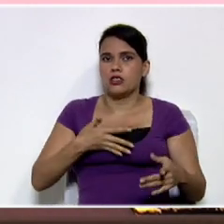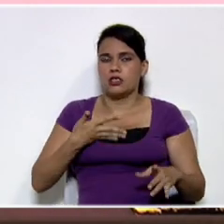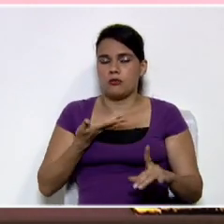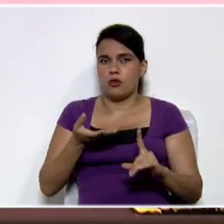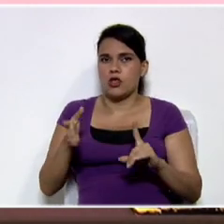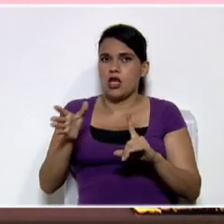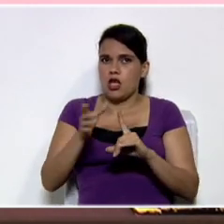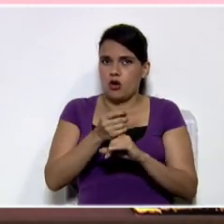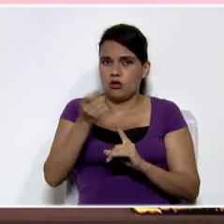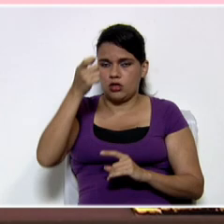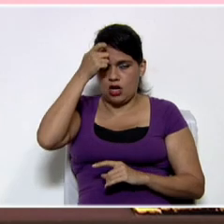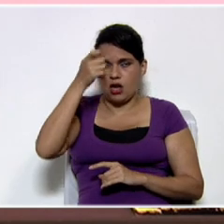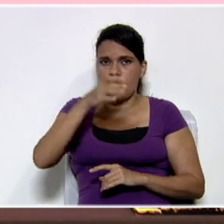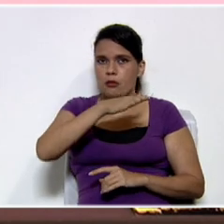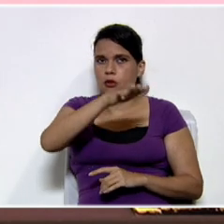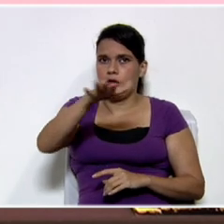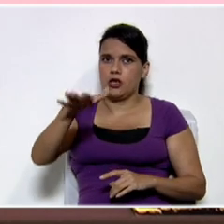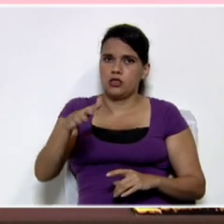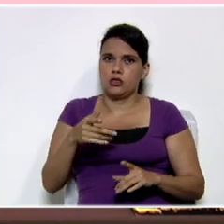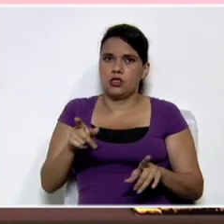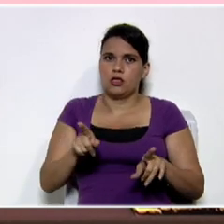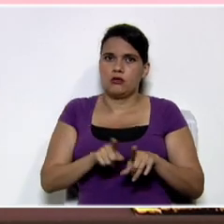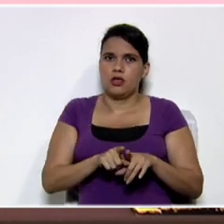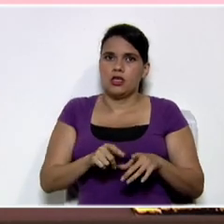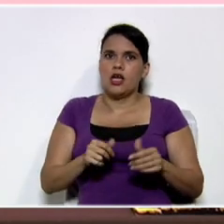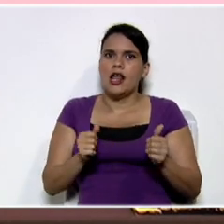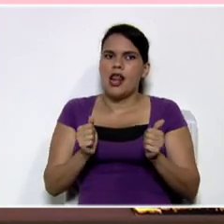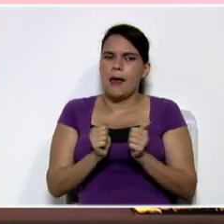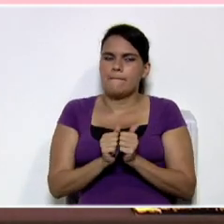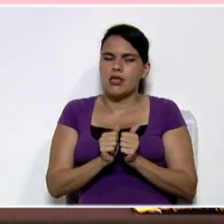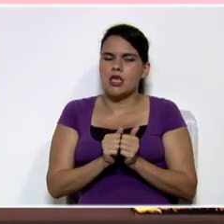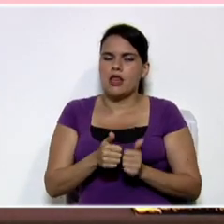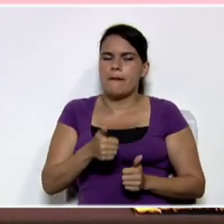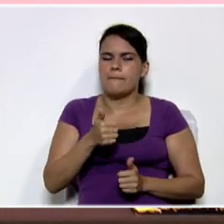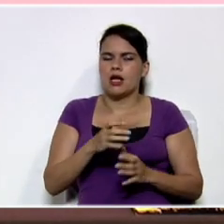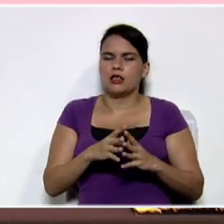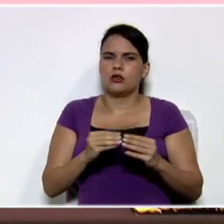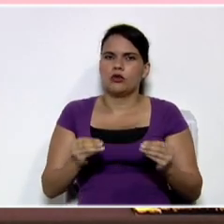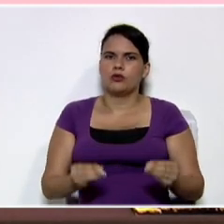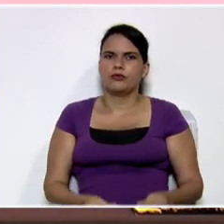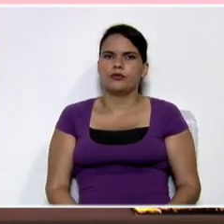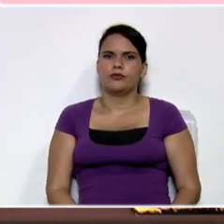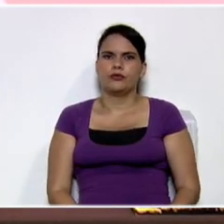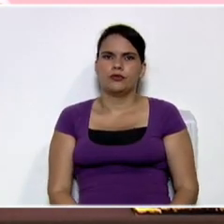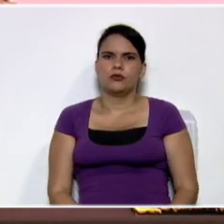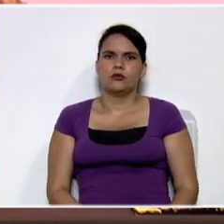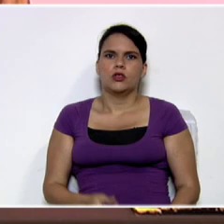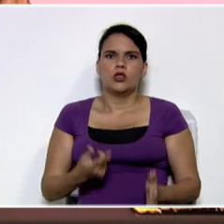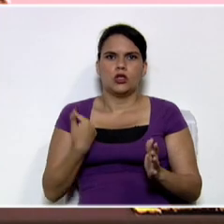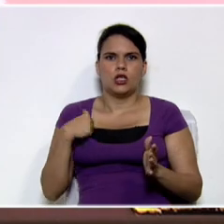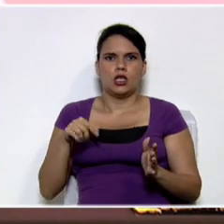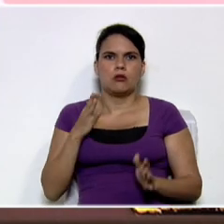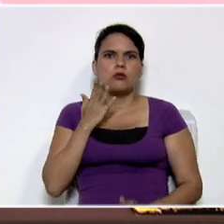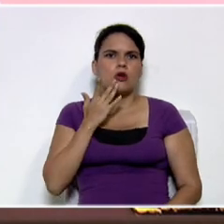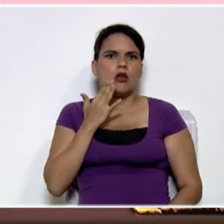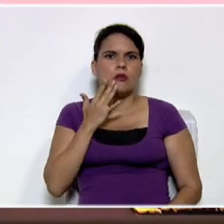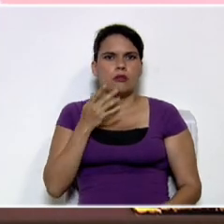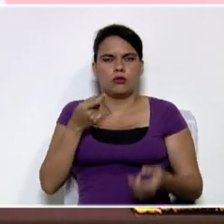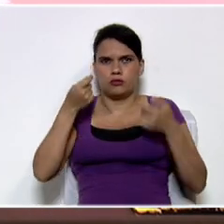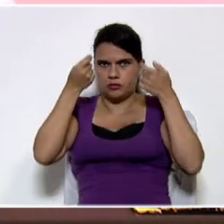encontrar en la civilización, sobre todo el tallado de piedras. Aquí yo tengo, por ejemplo, un